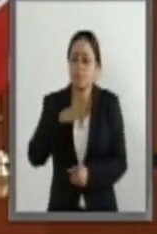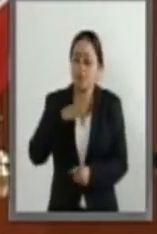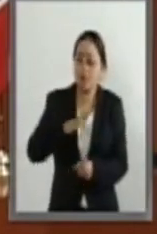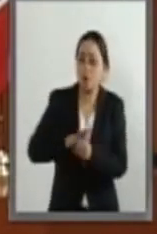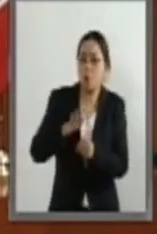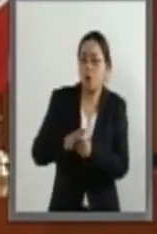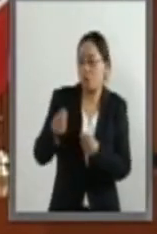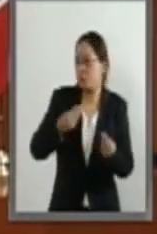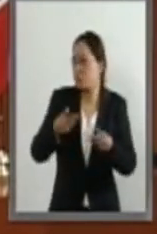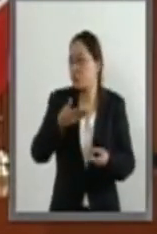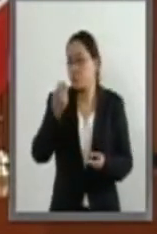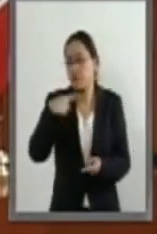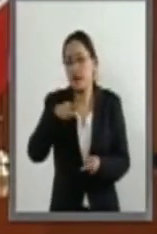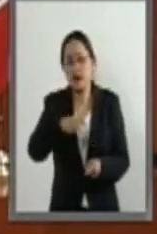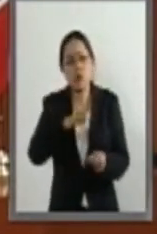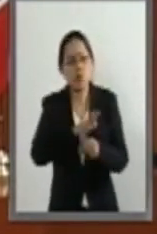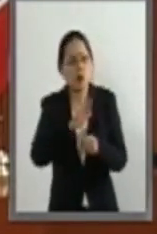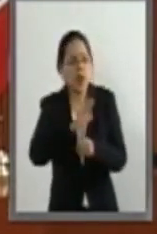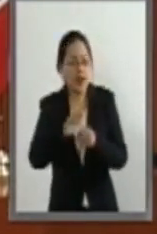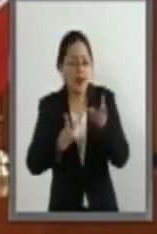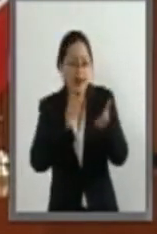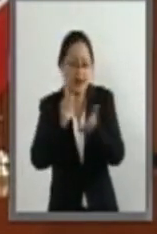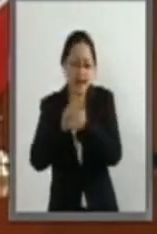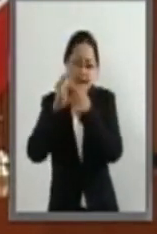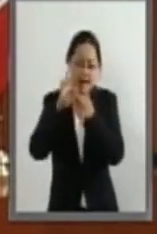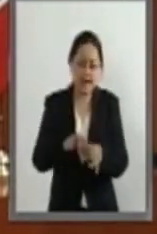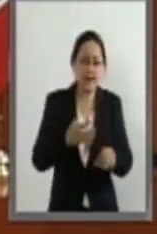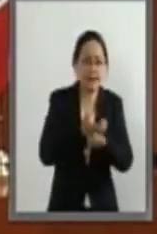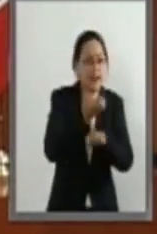observaciones para demostrar la falta de armonización en materia legal en las